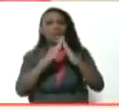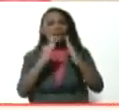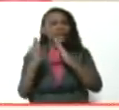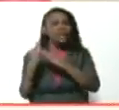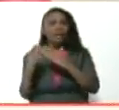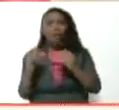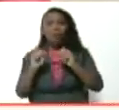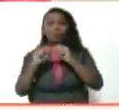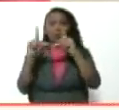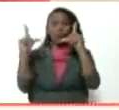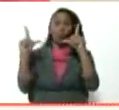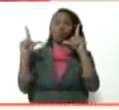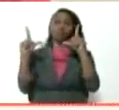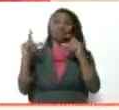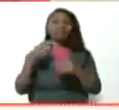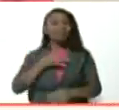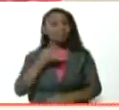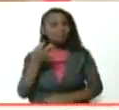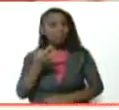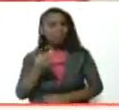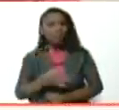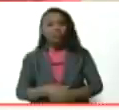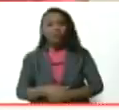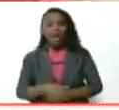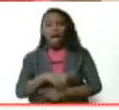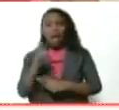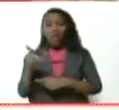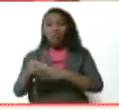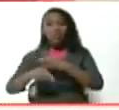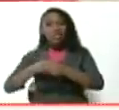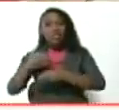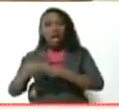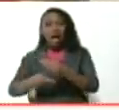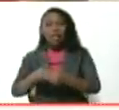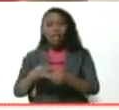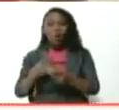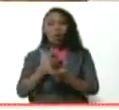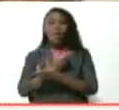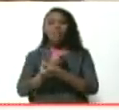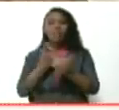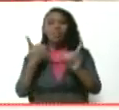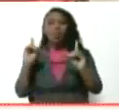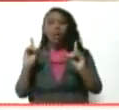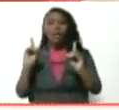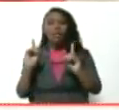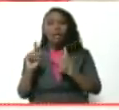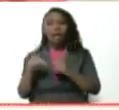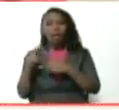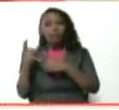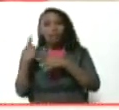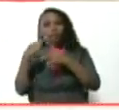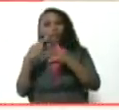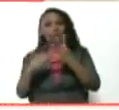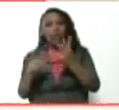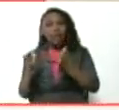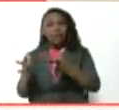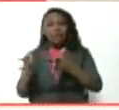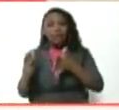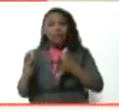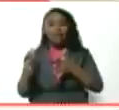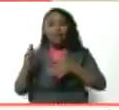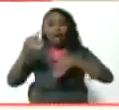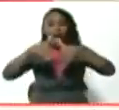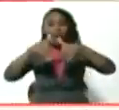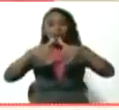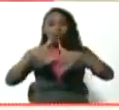impresionante, de verdad. Esto es lo que se hace en una democracia, entre otras cosas, para ganar una elección,